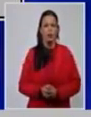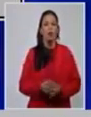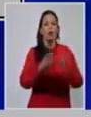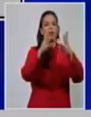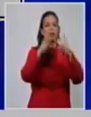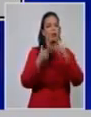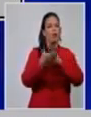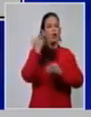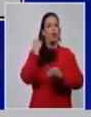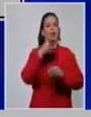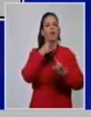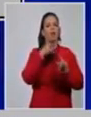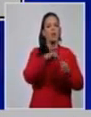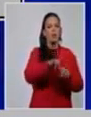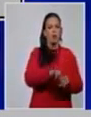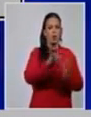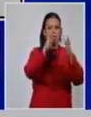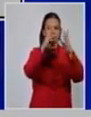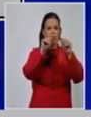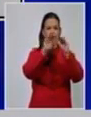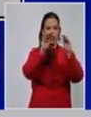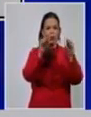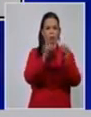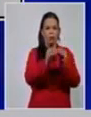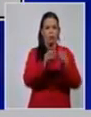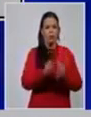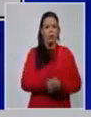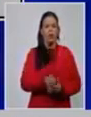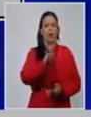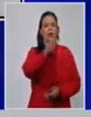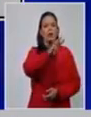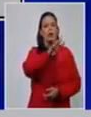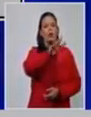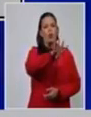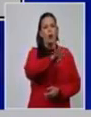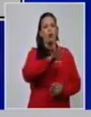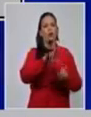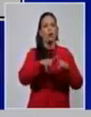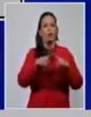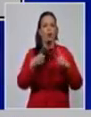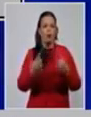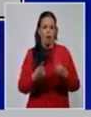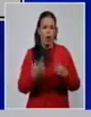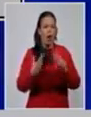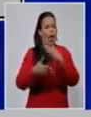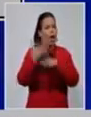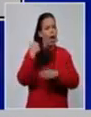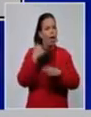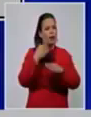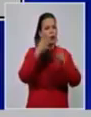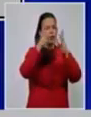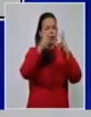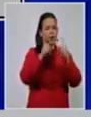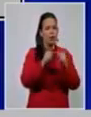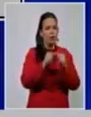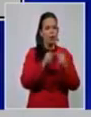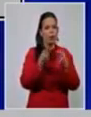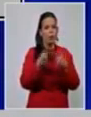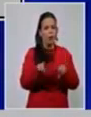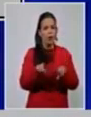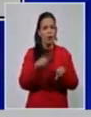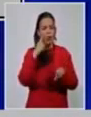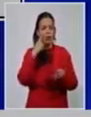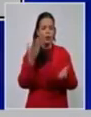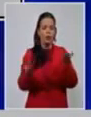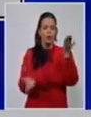el número absoluto, 34, que es el más alto después de lo que nos ocurrió en el mes de